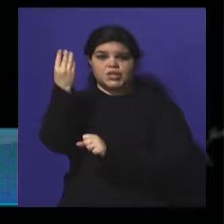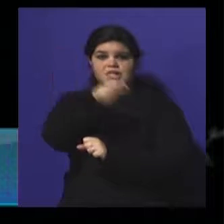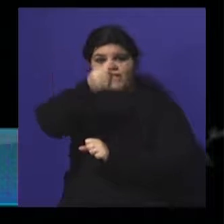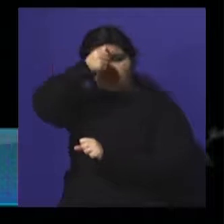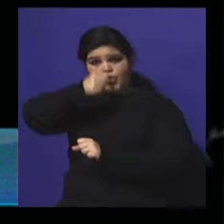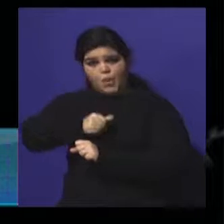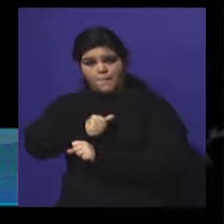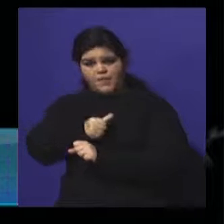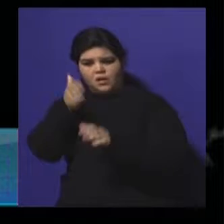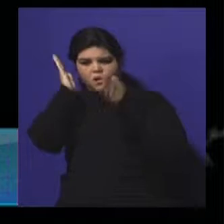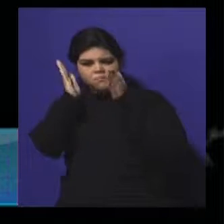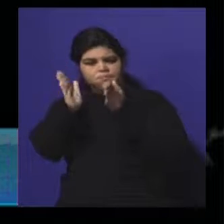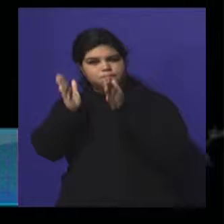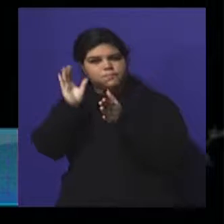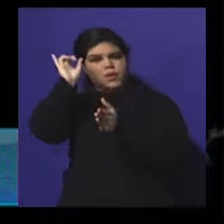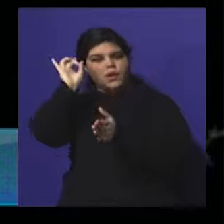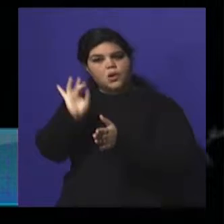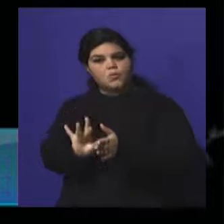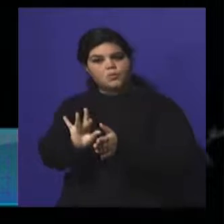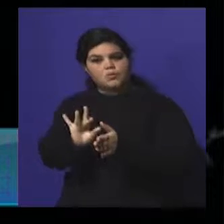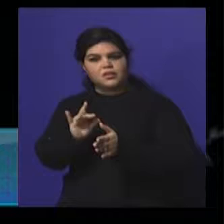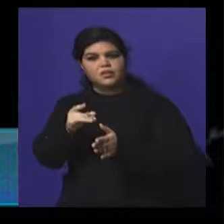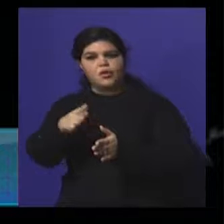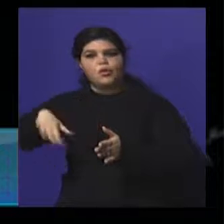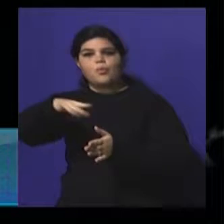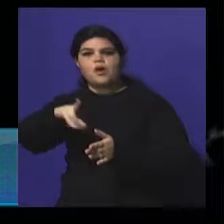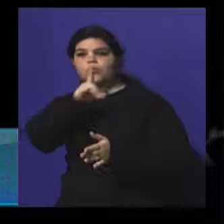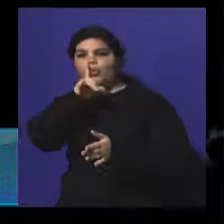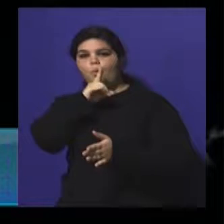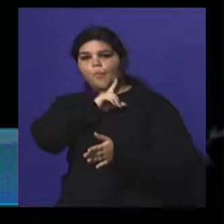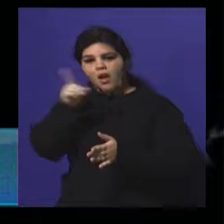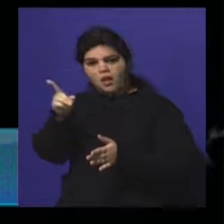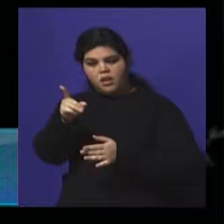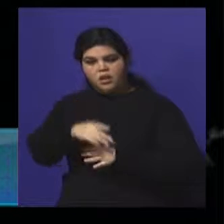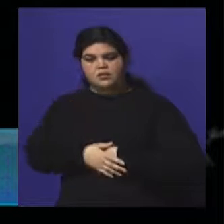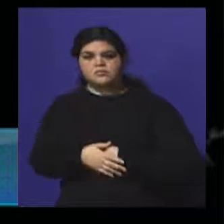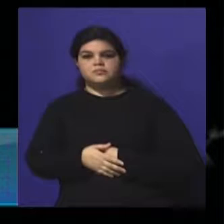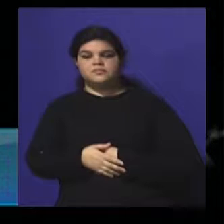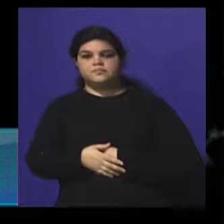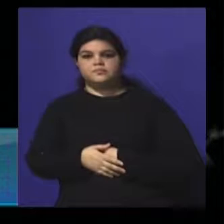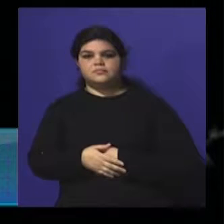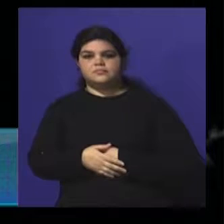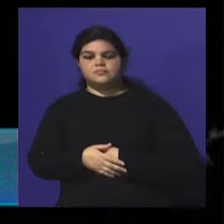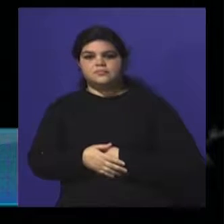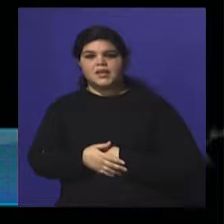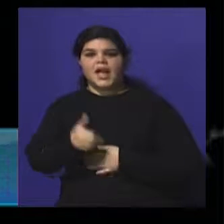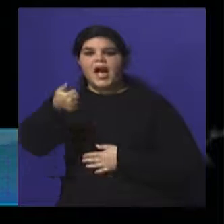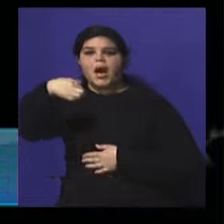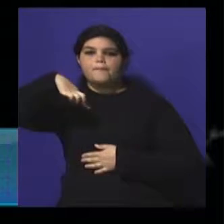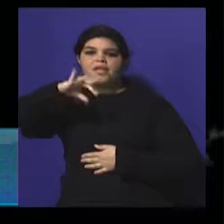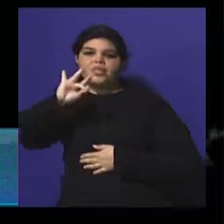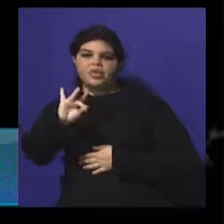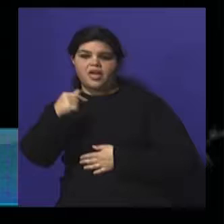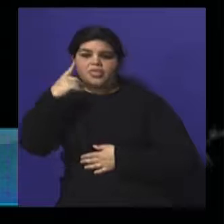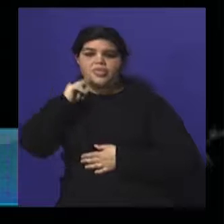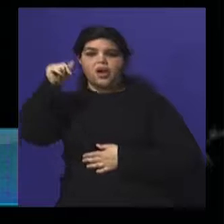ocupada en cubriendo lo acontecido allí en Tucumán. El factor, por supuesto, de nuestro APD de hoy es